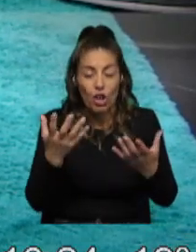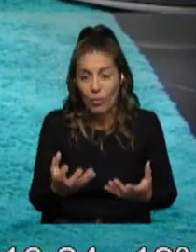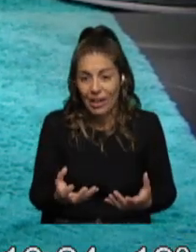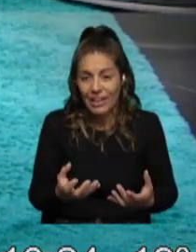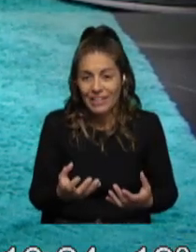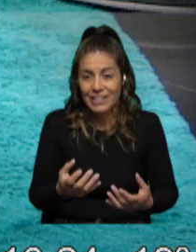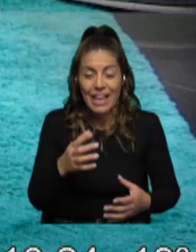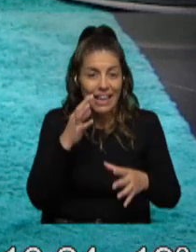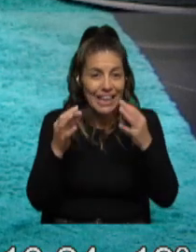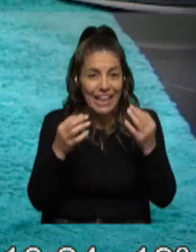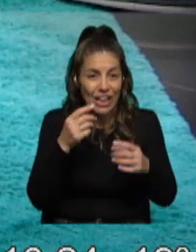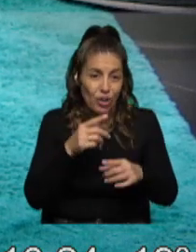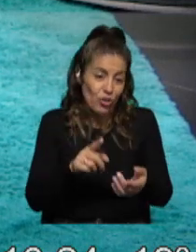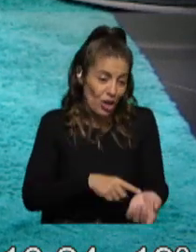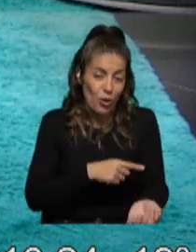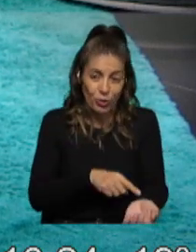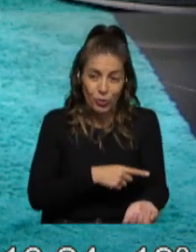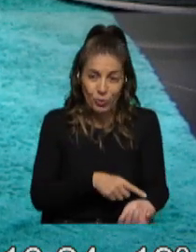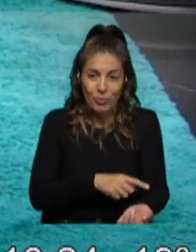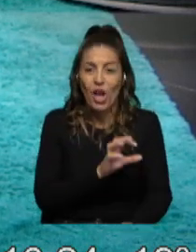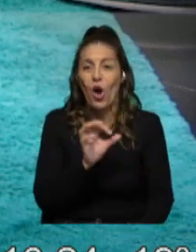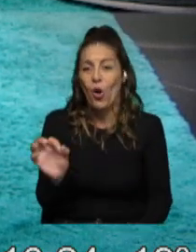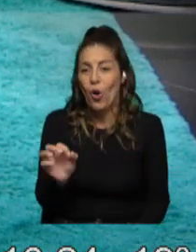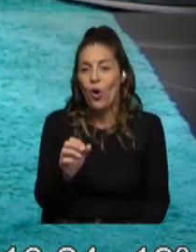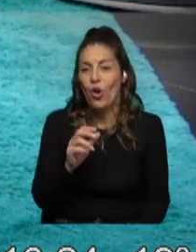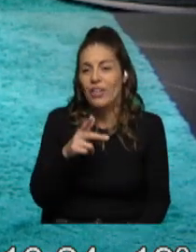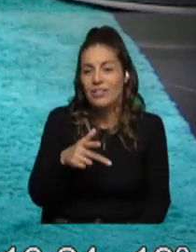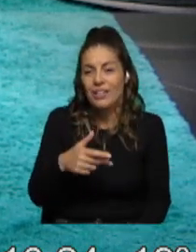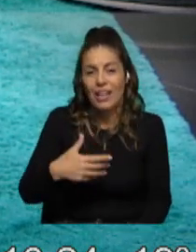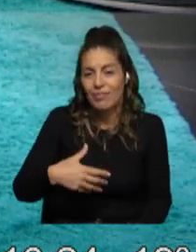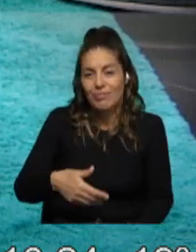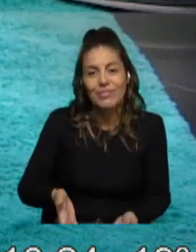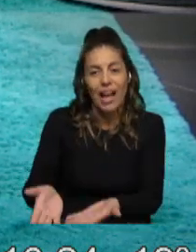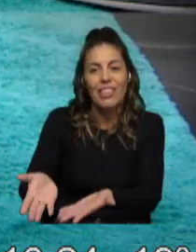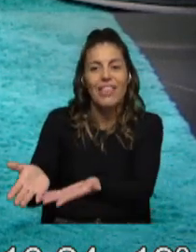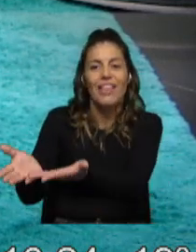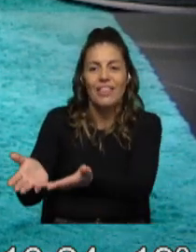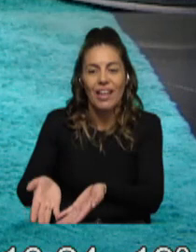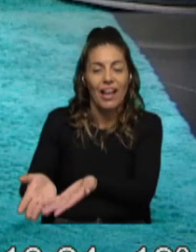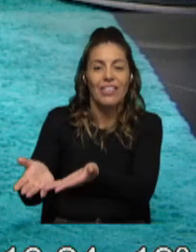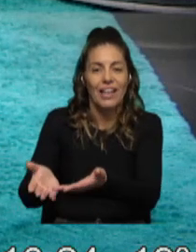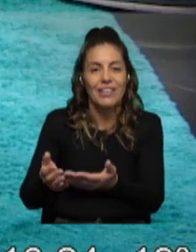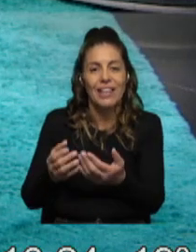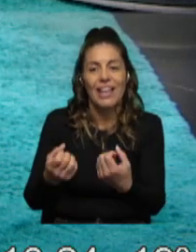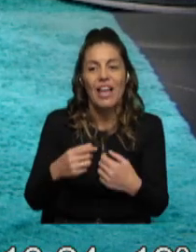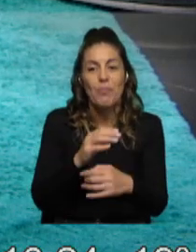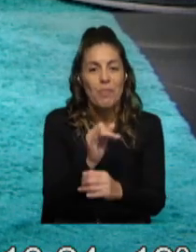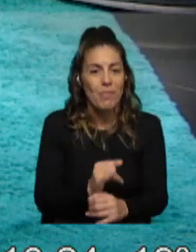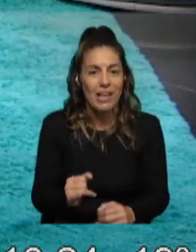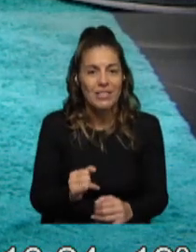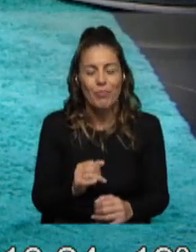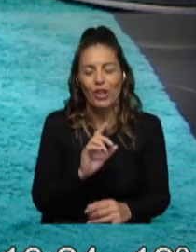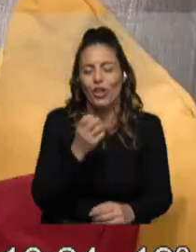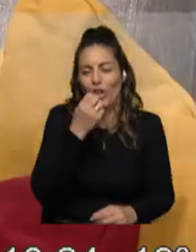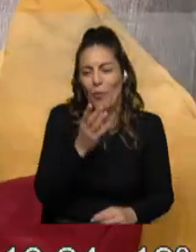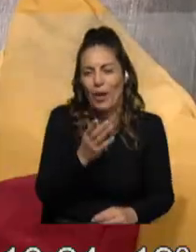¡Ah, me gusta! Eso no está mal. Sí. O en su defecto decirle, negro, dejame un poquito en paz, porque en realidad no estaría bueno estar en una especie de